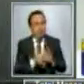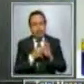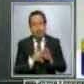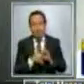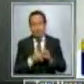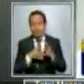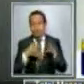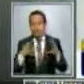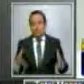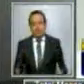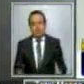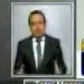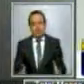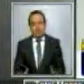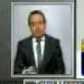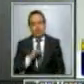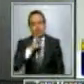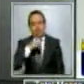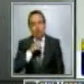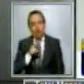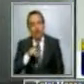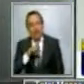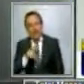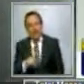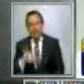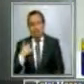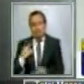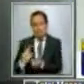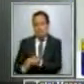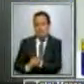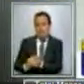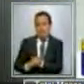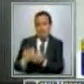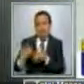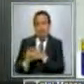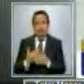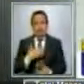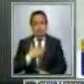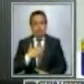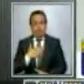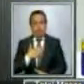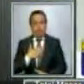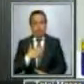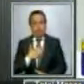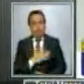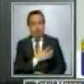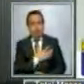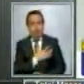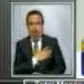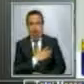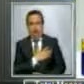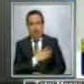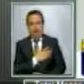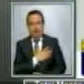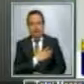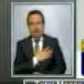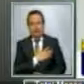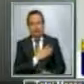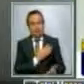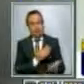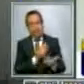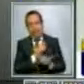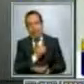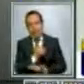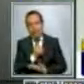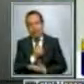infinitamente Jorge mi familia Yo les agradezco a todos ustedes de corazón toda la inmensa ayuda que me han